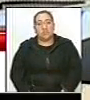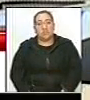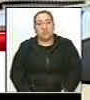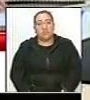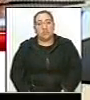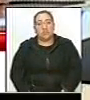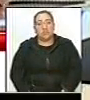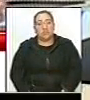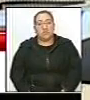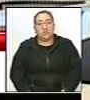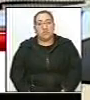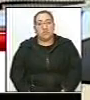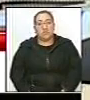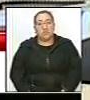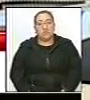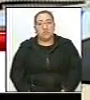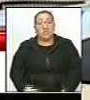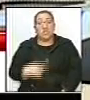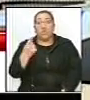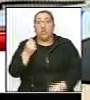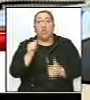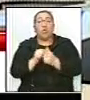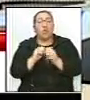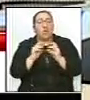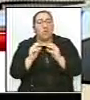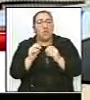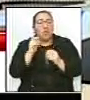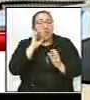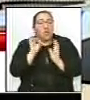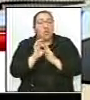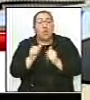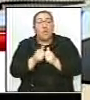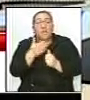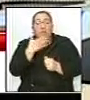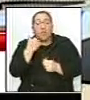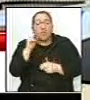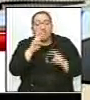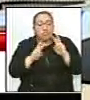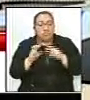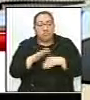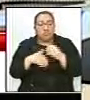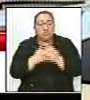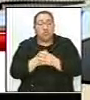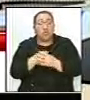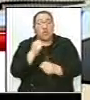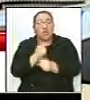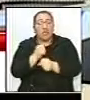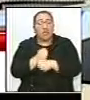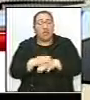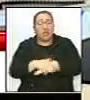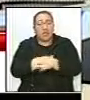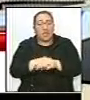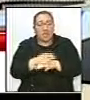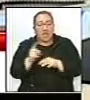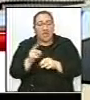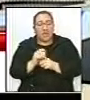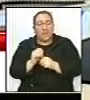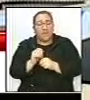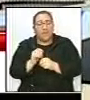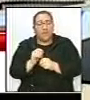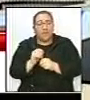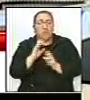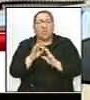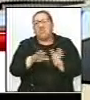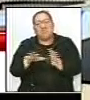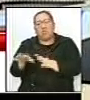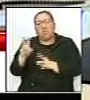Y solamente para redundar en el comentario, el mejoramiento del servicio de análisis de los laboratorios de referencia, este